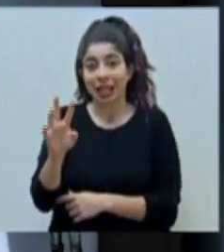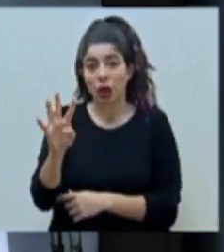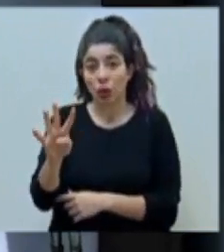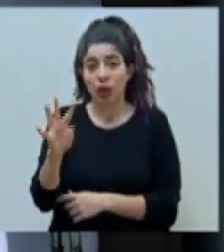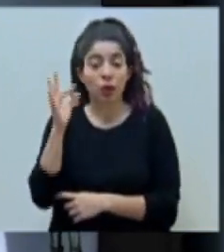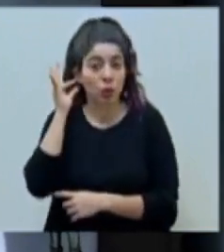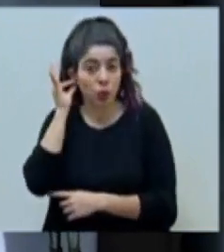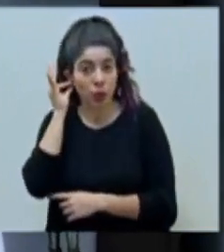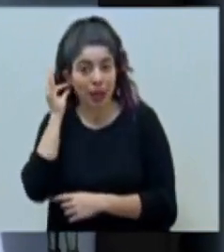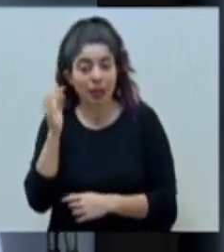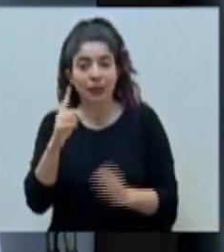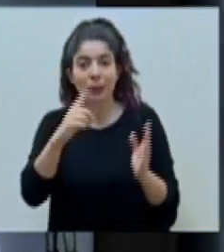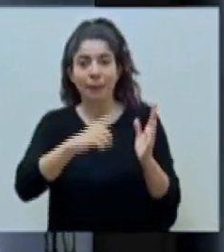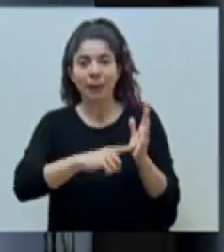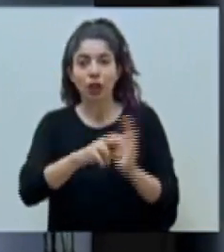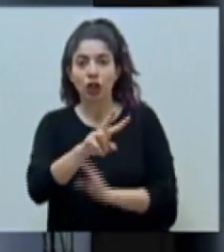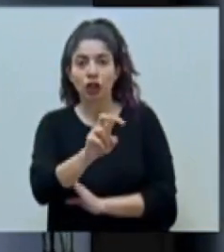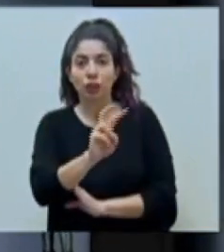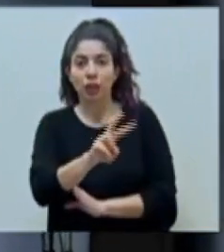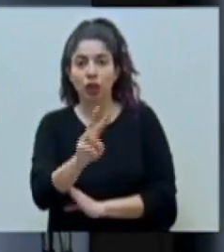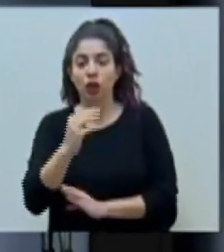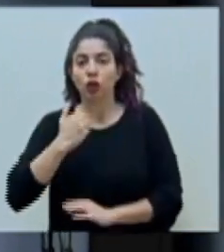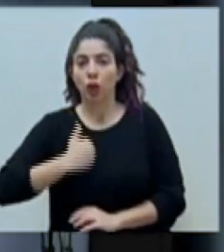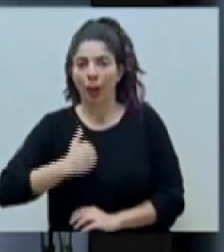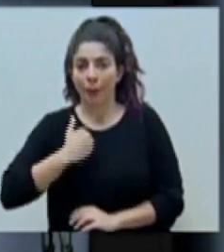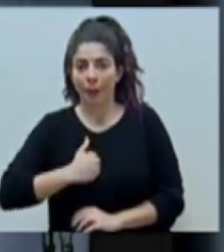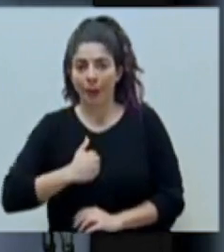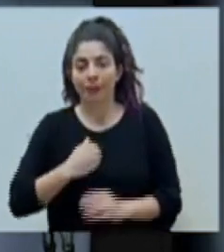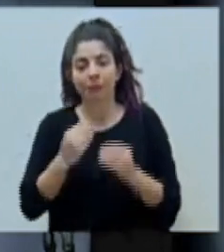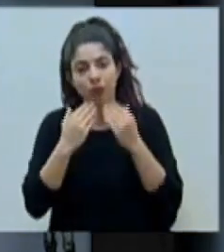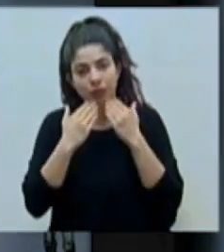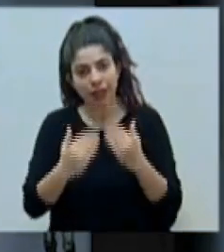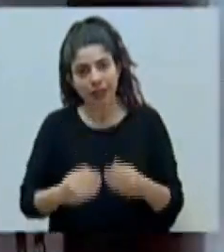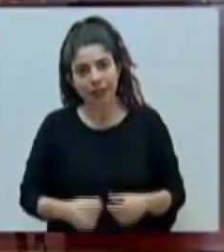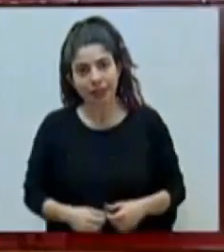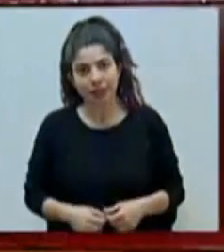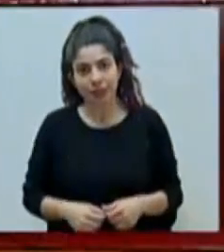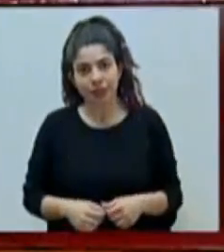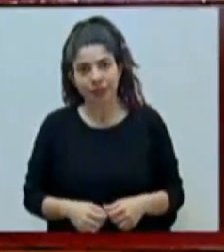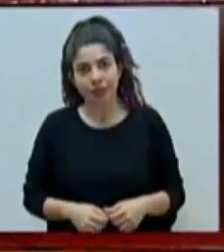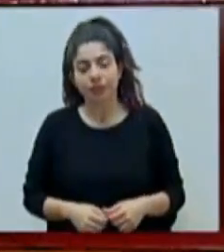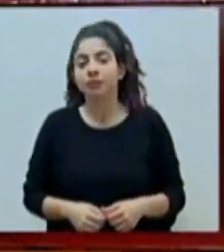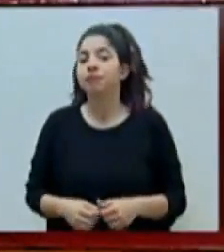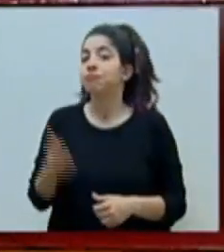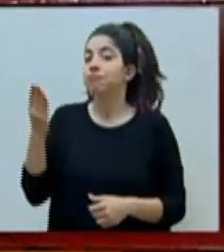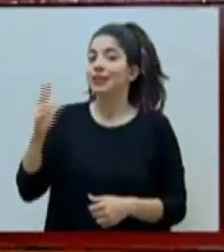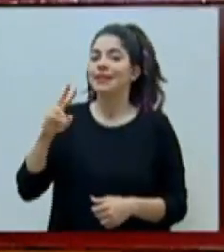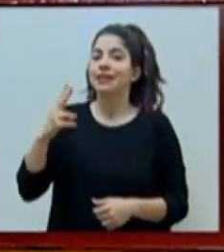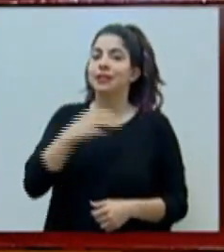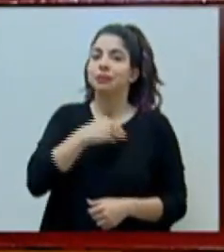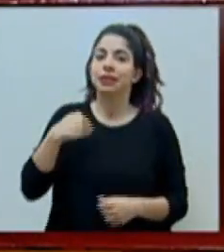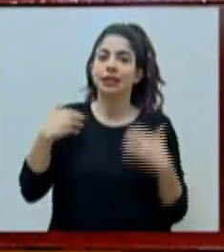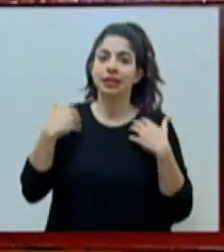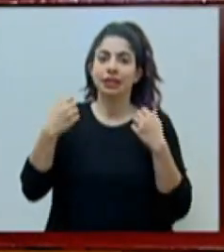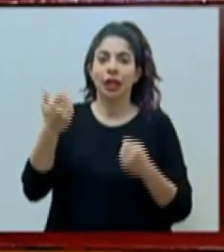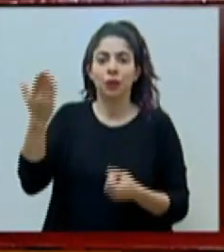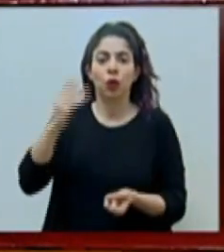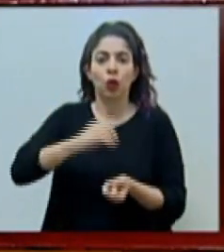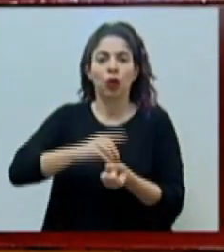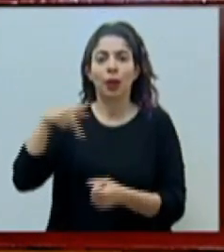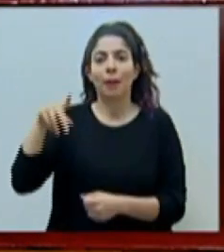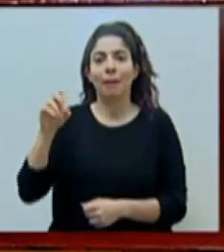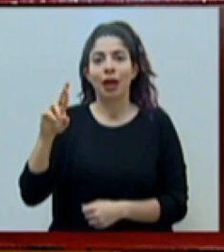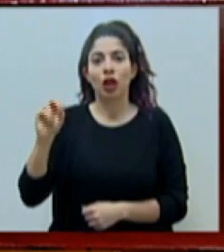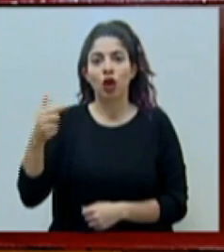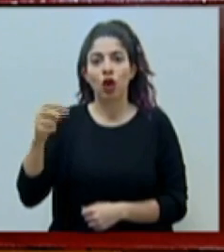734 mujeres y 1.222 hombres. Muchas gracias. Era el viceministro de Salud, el doctor